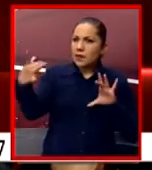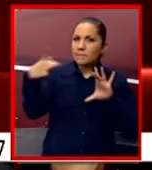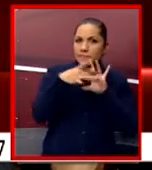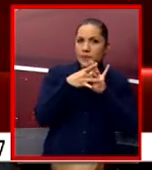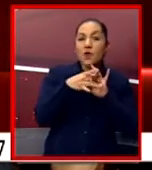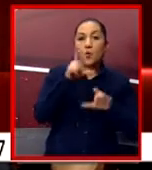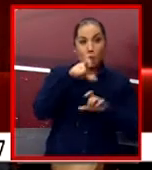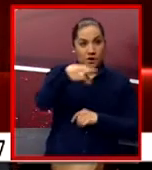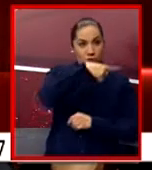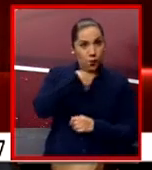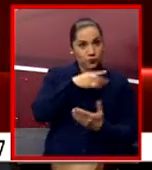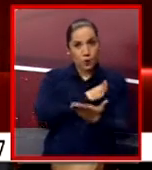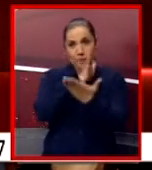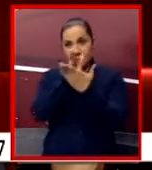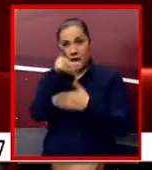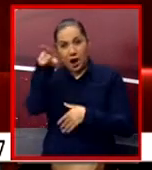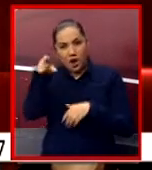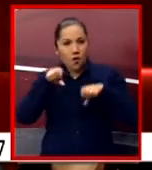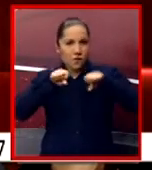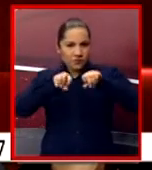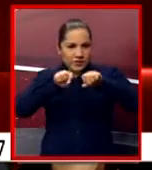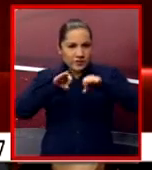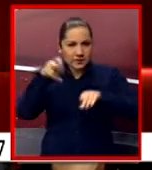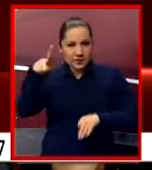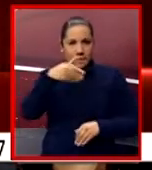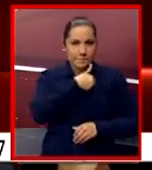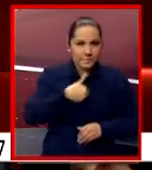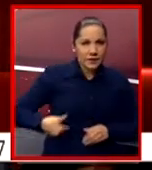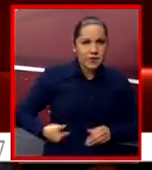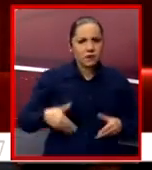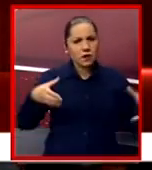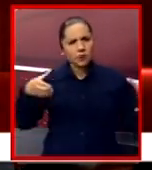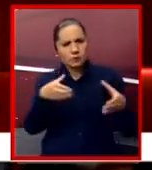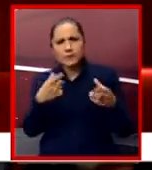Capitolio a hablar con republicanos y con demócratas.